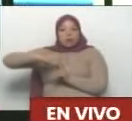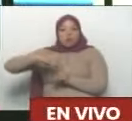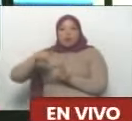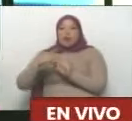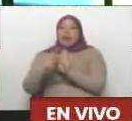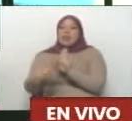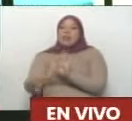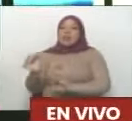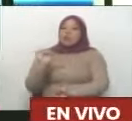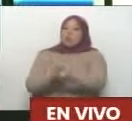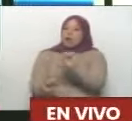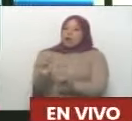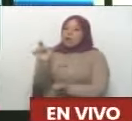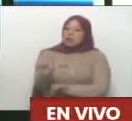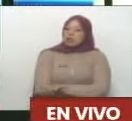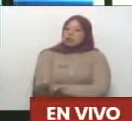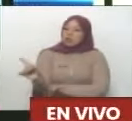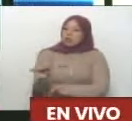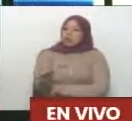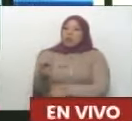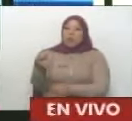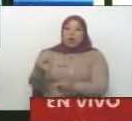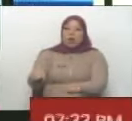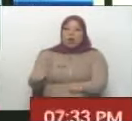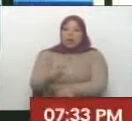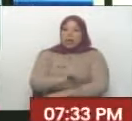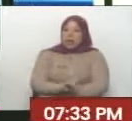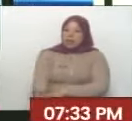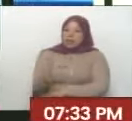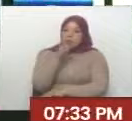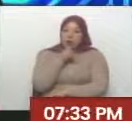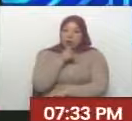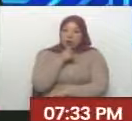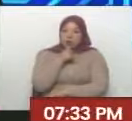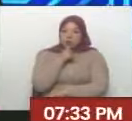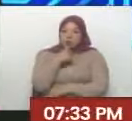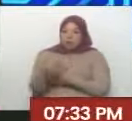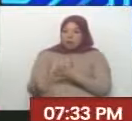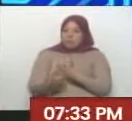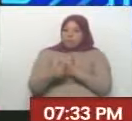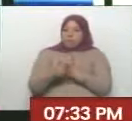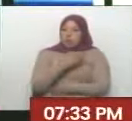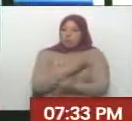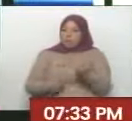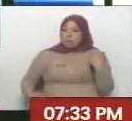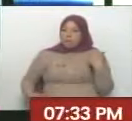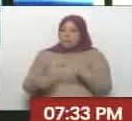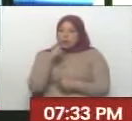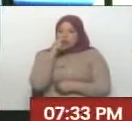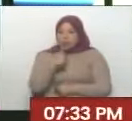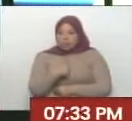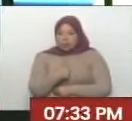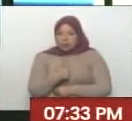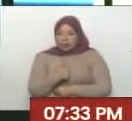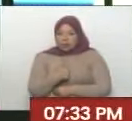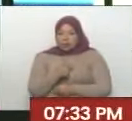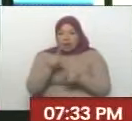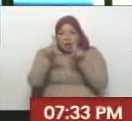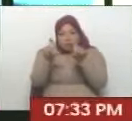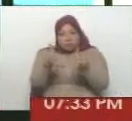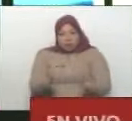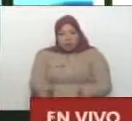derechos humanos. No condenan, Madeleine, no condenan el intento de asesinato, las pruebas que se han mostrado.